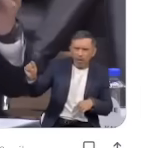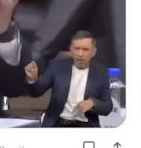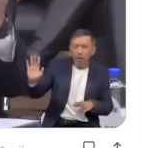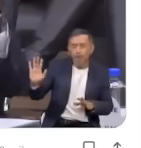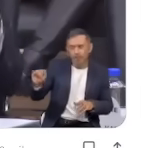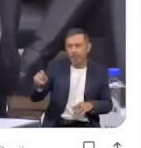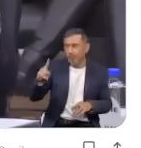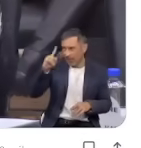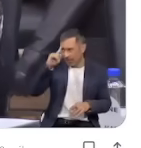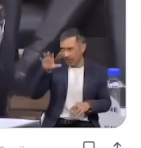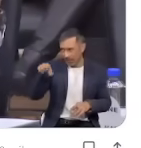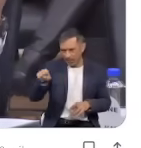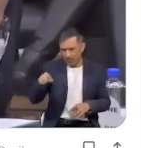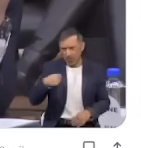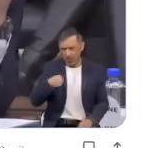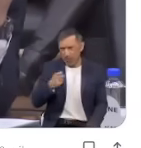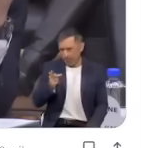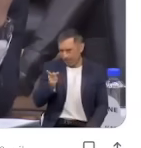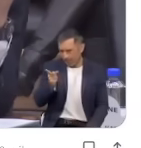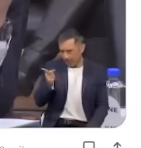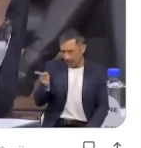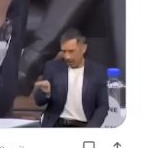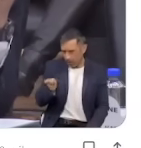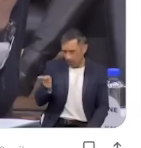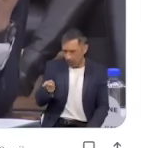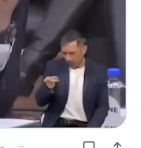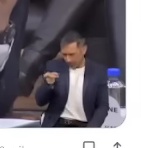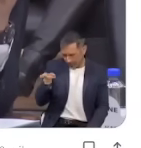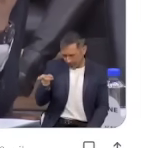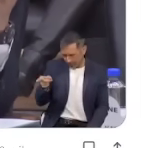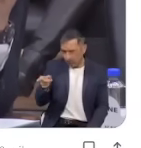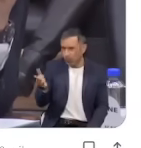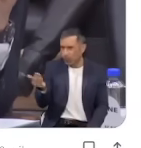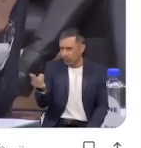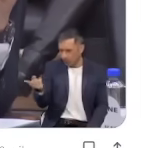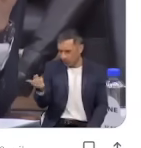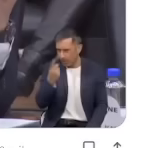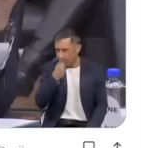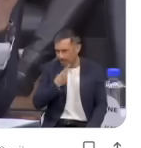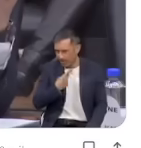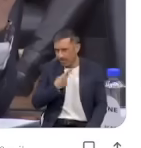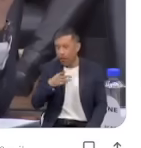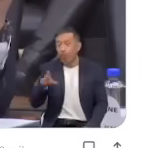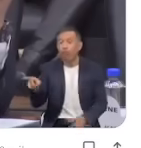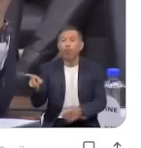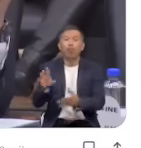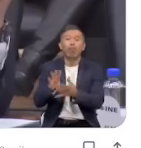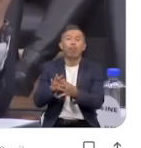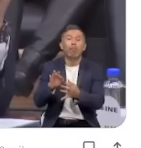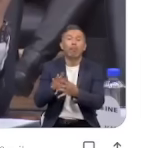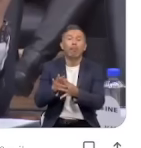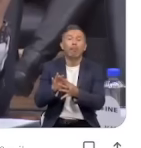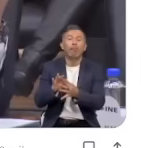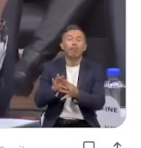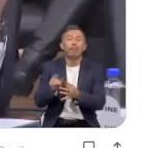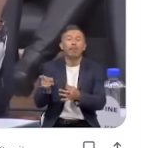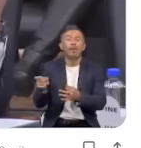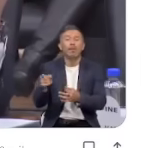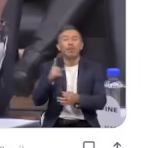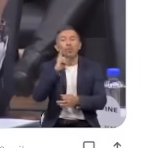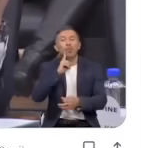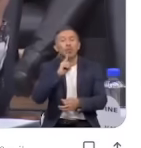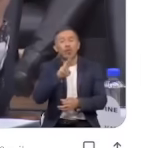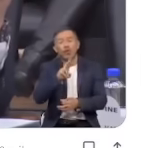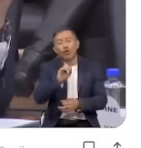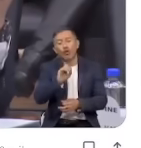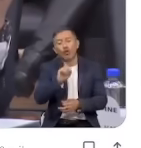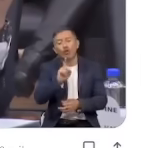hacerle una pregunta y que me diga Porque aquí Él manifestó que reguillo